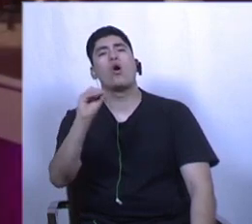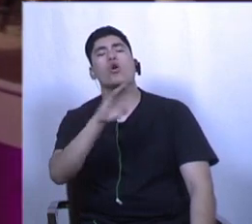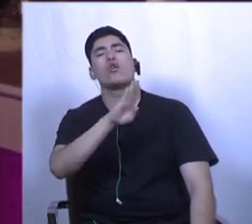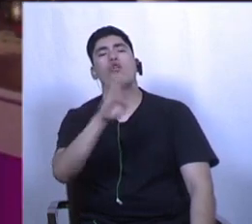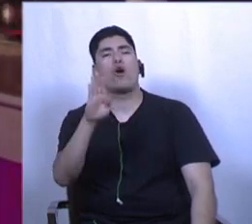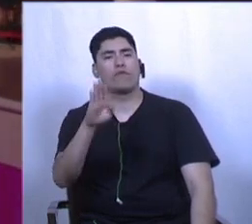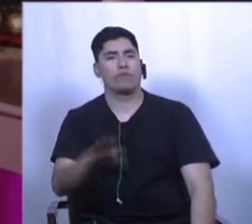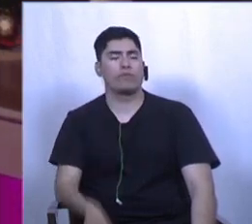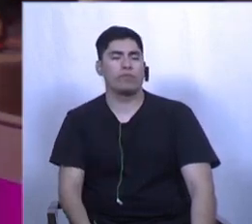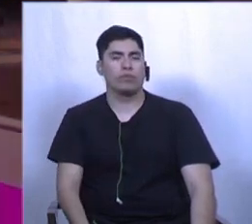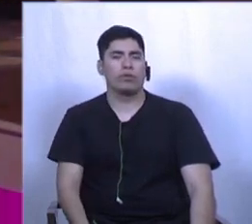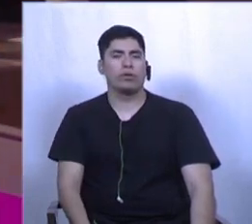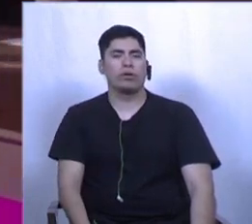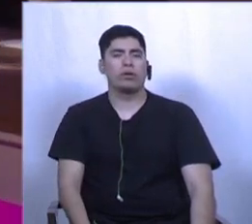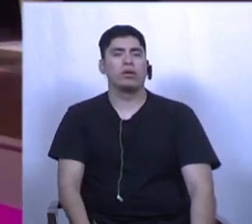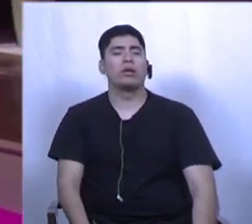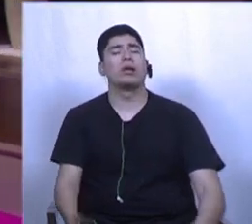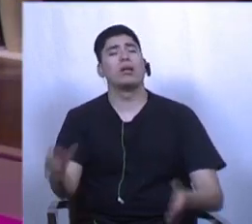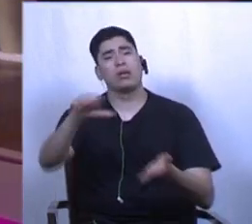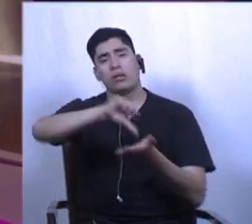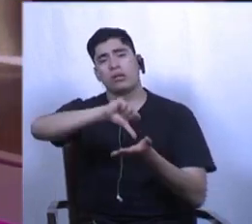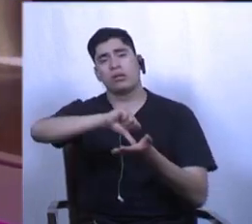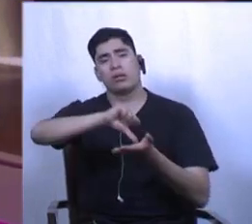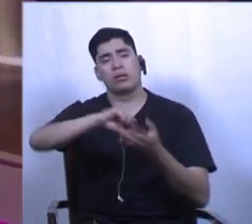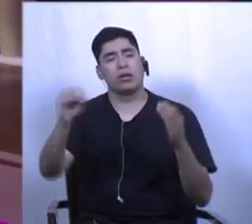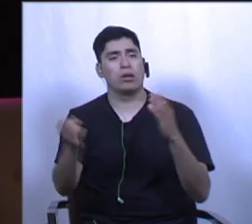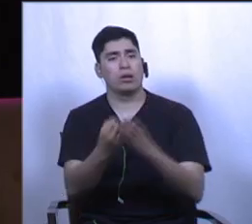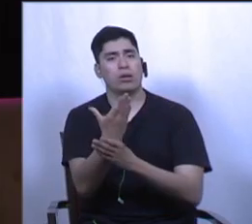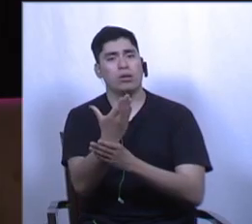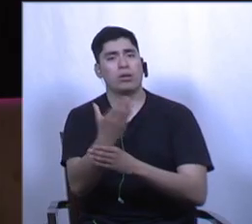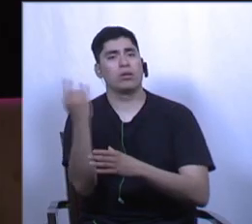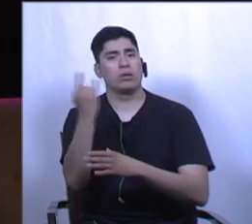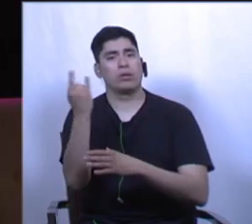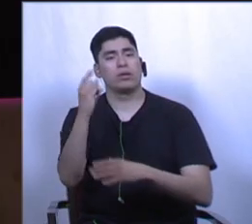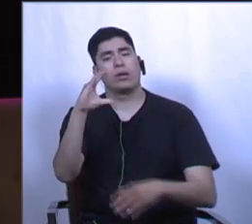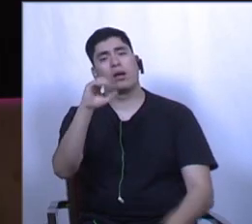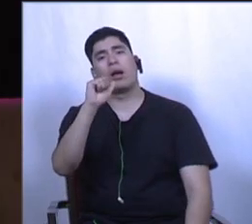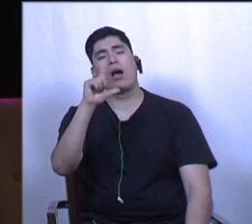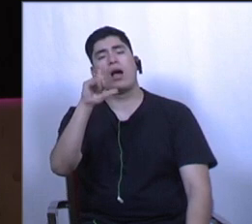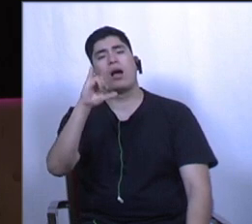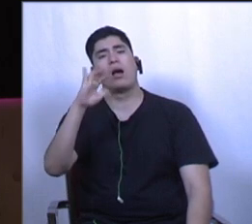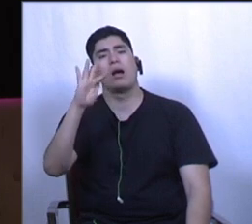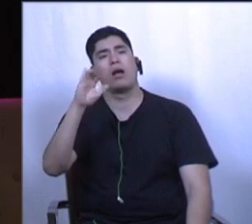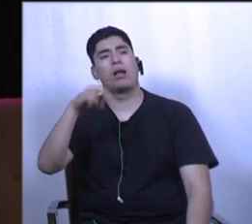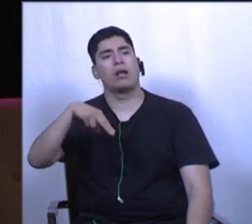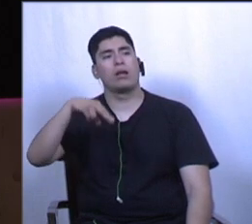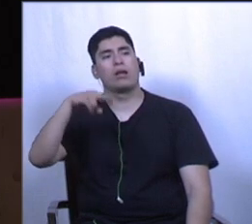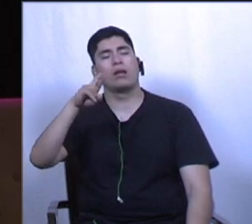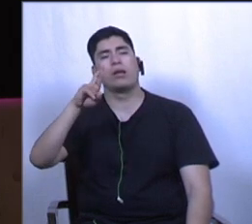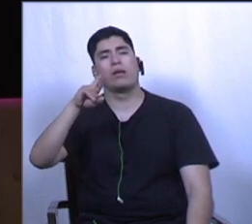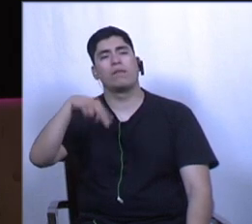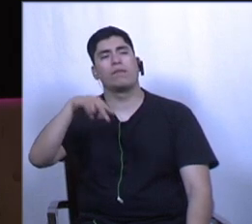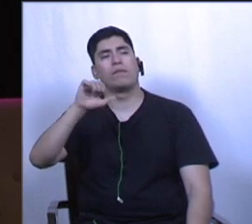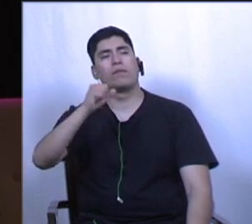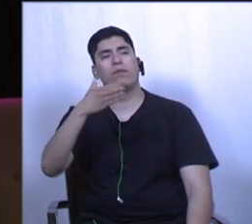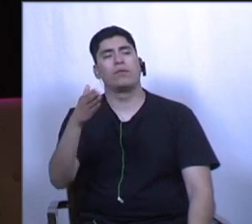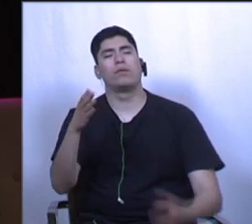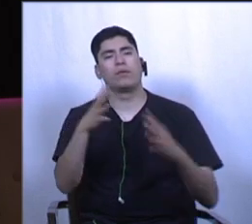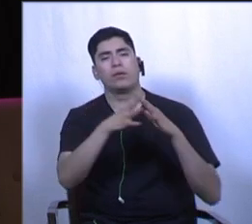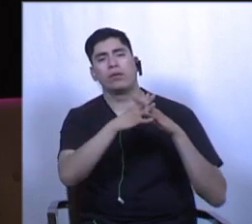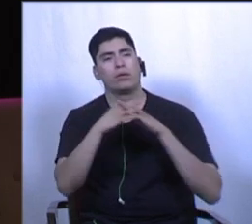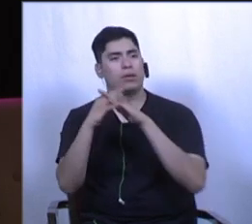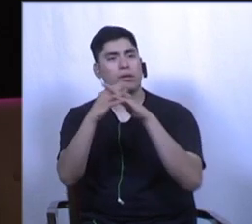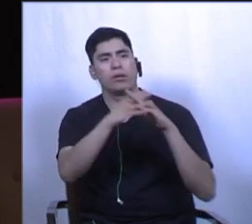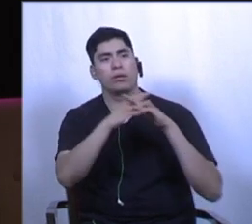quien actualmente dirige el Centro de Innovación de Microbiomas de la Universidad de California, Estados Unidos. Su trabajo ha vinculado